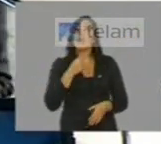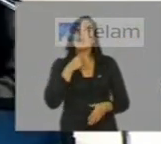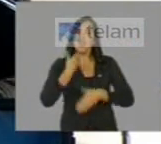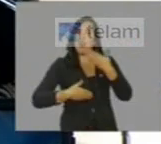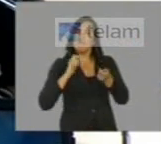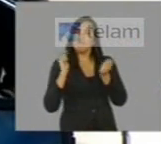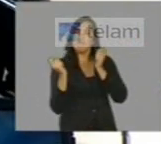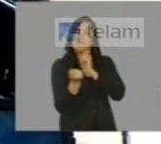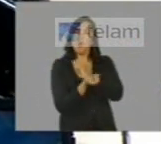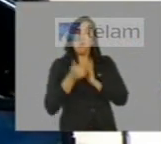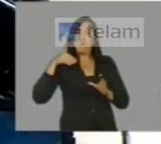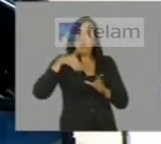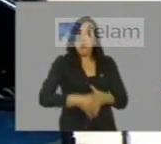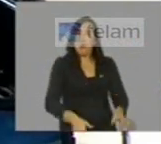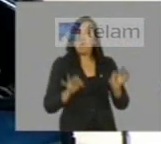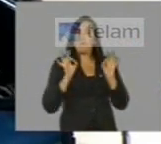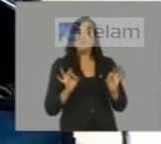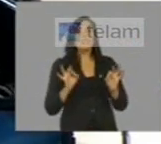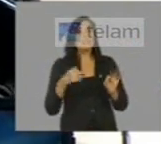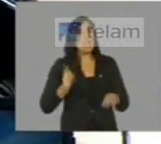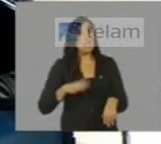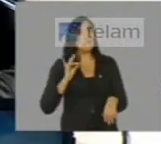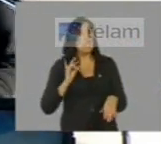sabemos que el acto de la democracia no es